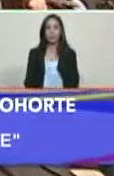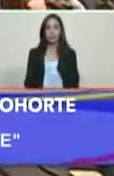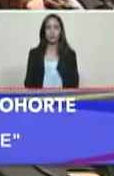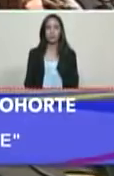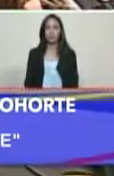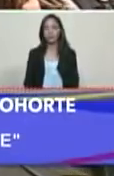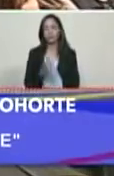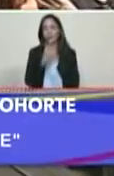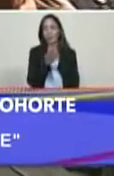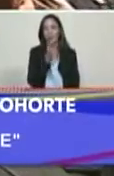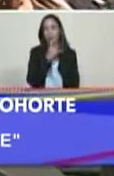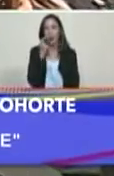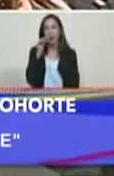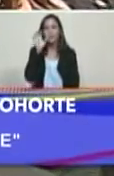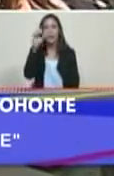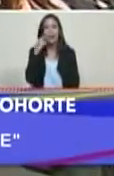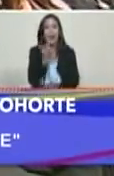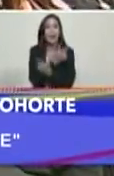No hay ni un solo país.